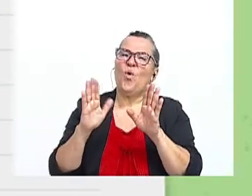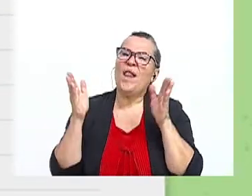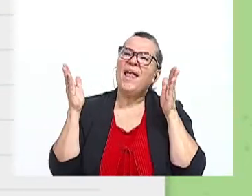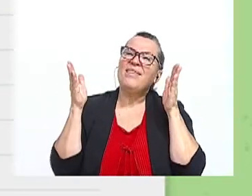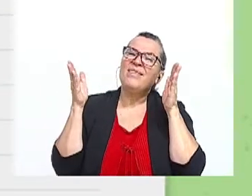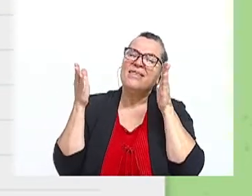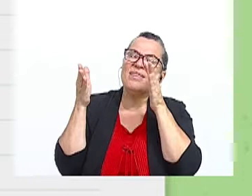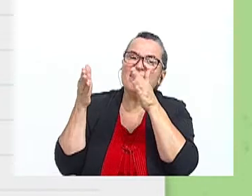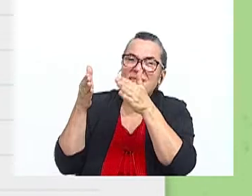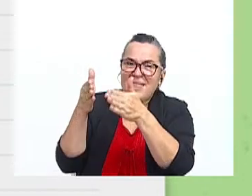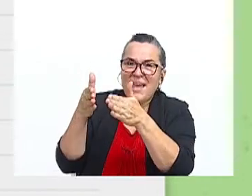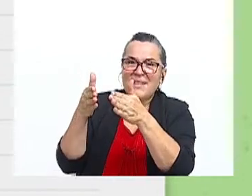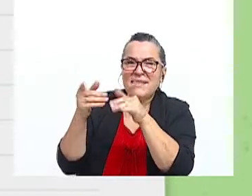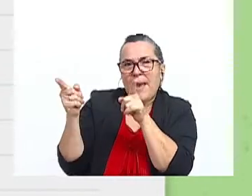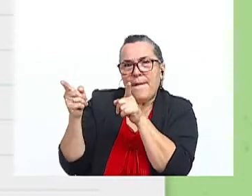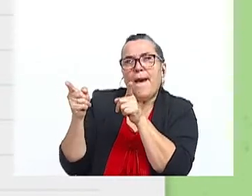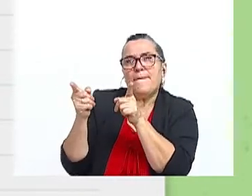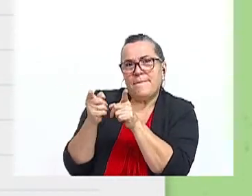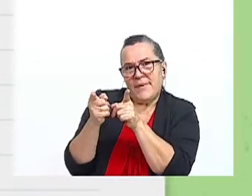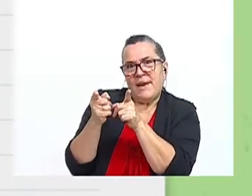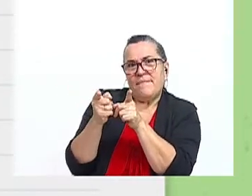tendencia a